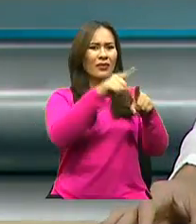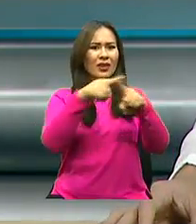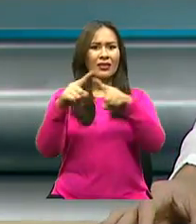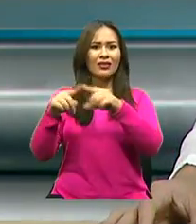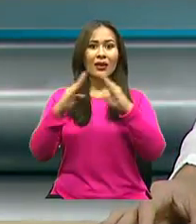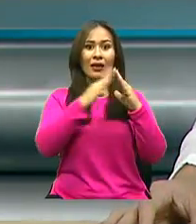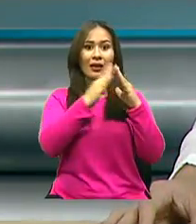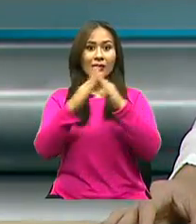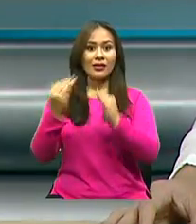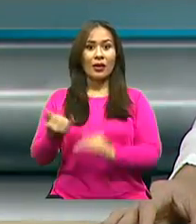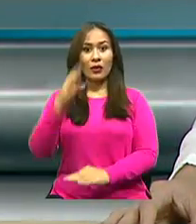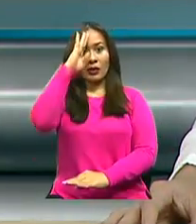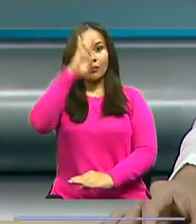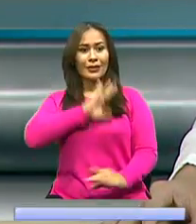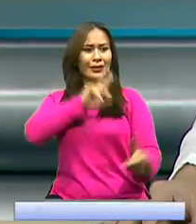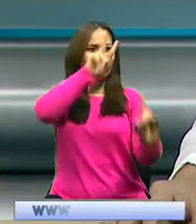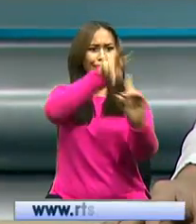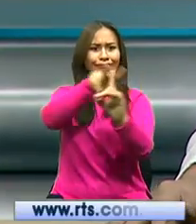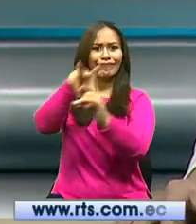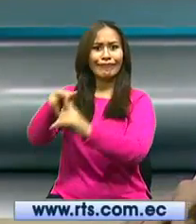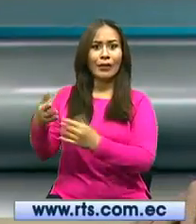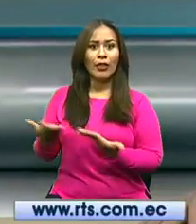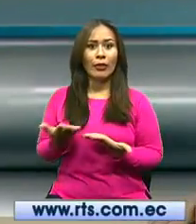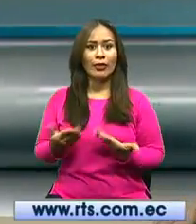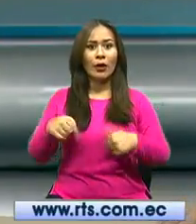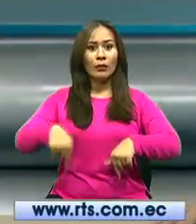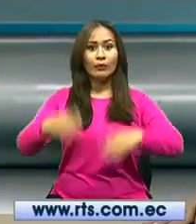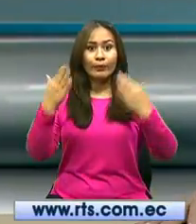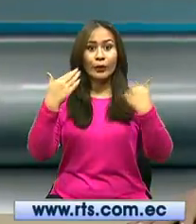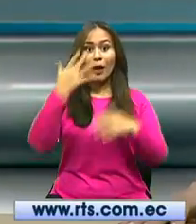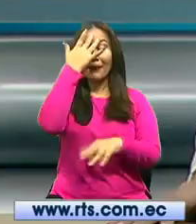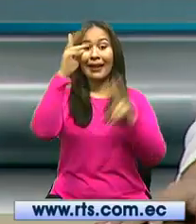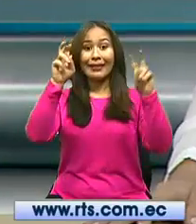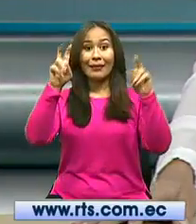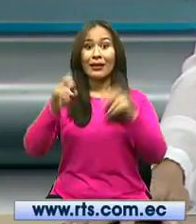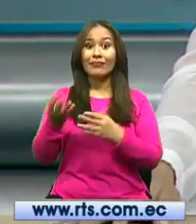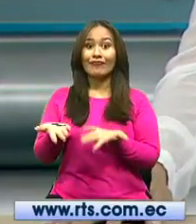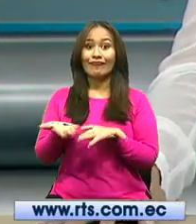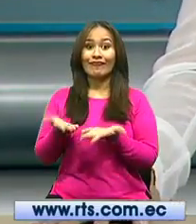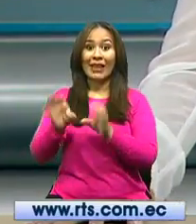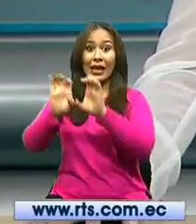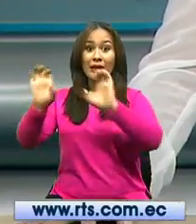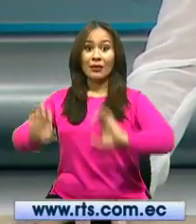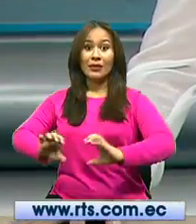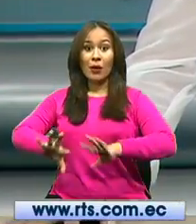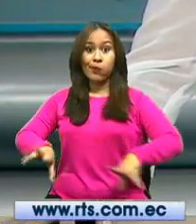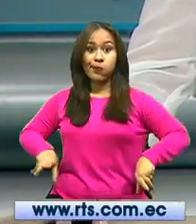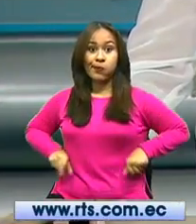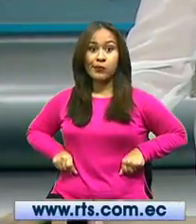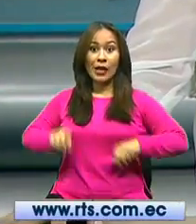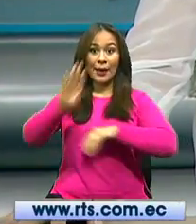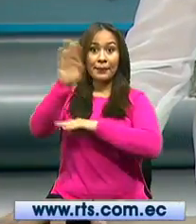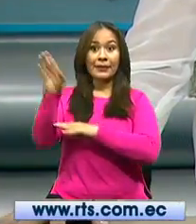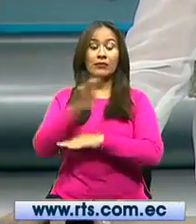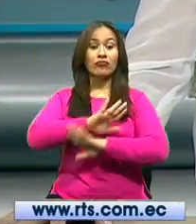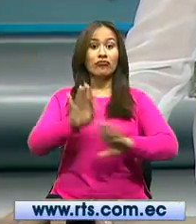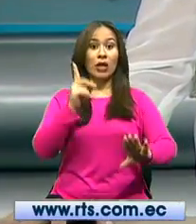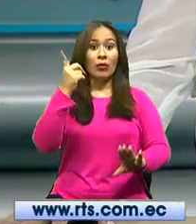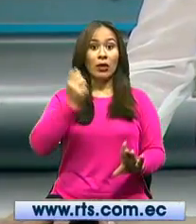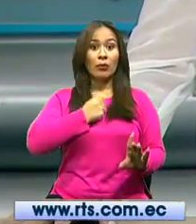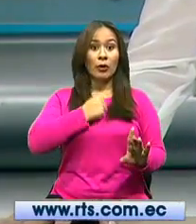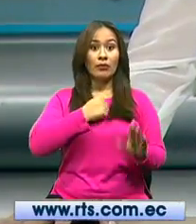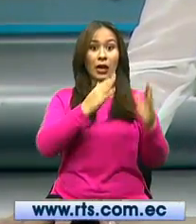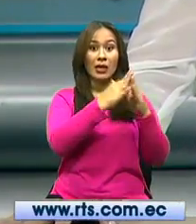el resultado de un operativo ejecutado en Guayaquil por el caso Odebrecht. Entre las propiedades está la casa del Contralor General del